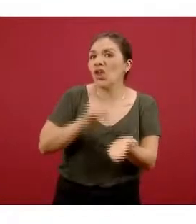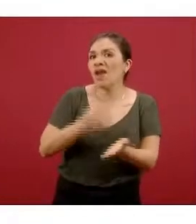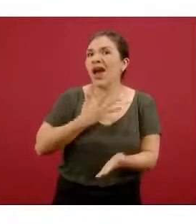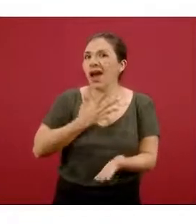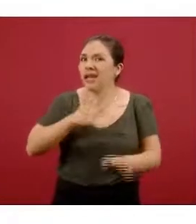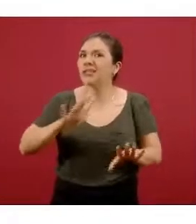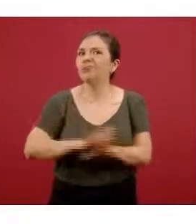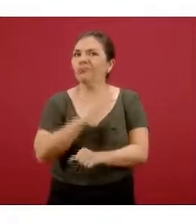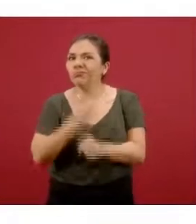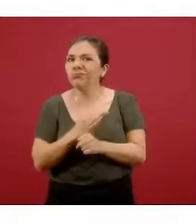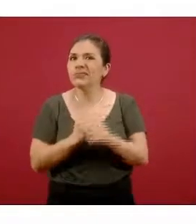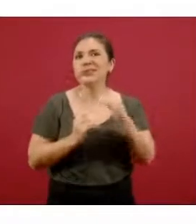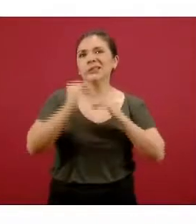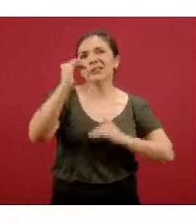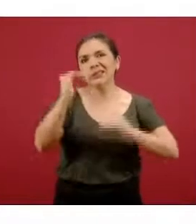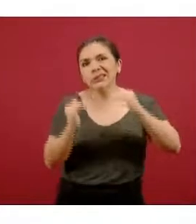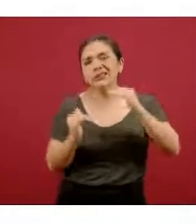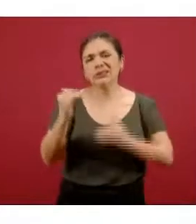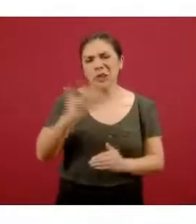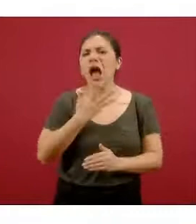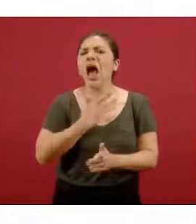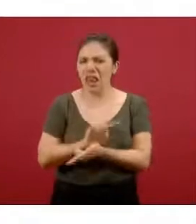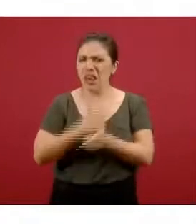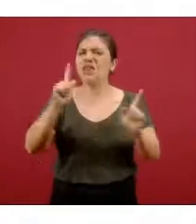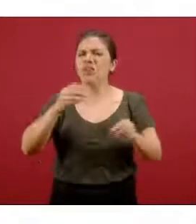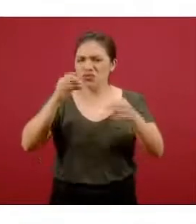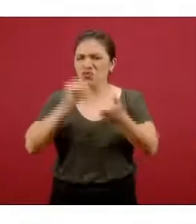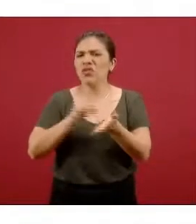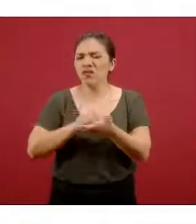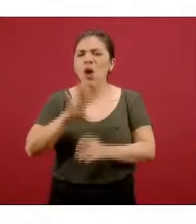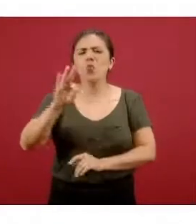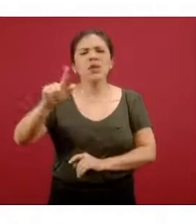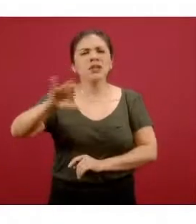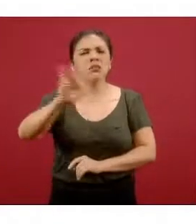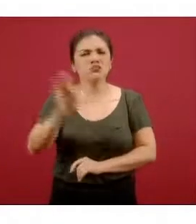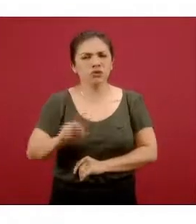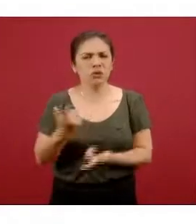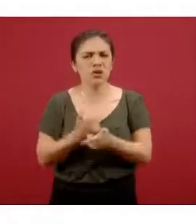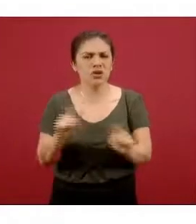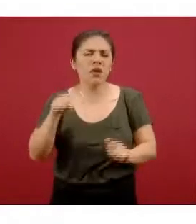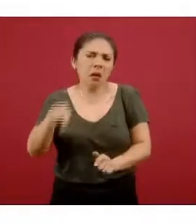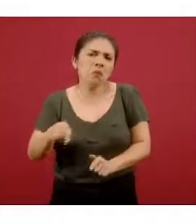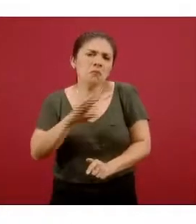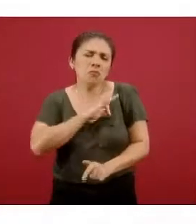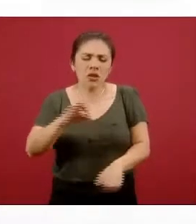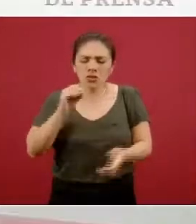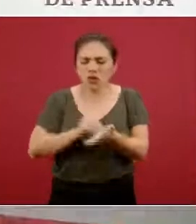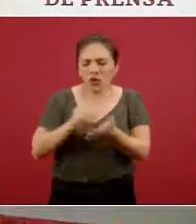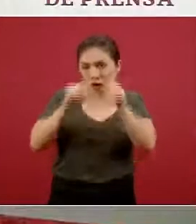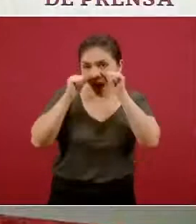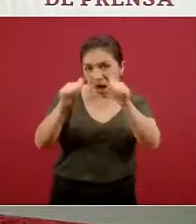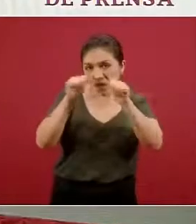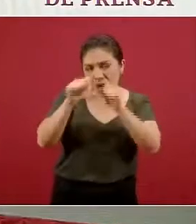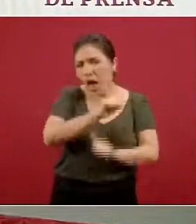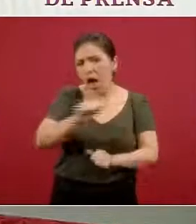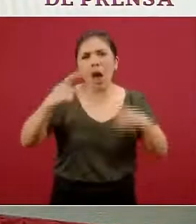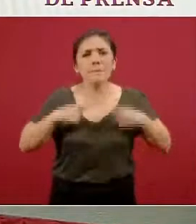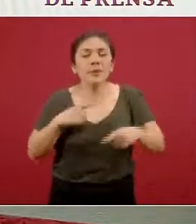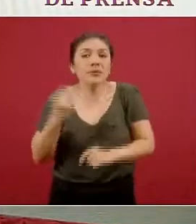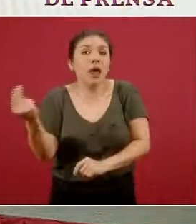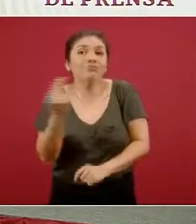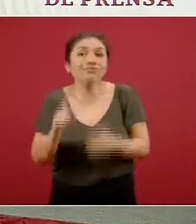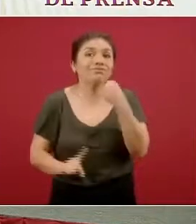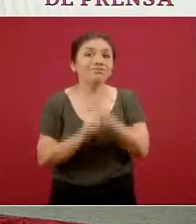nivel, digamos, bueno de disponibilidad, 47%, que permite lógicamente atender a las personas que